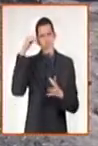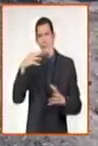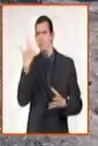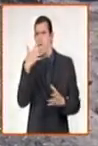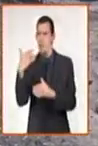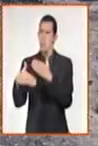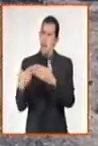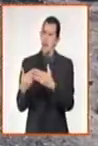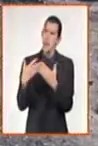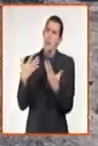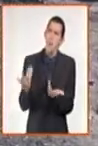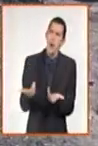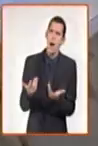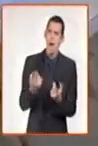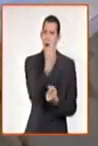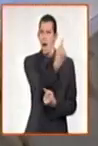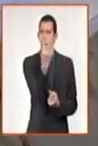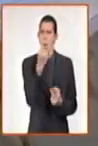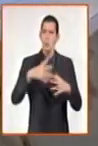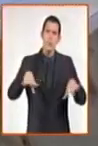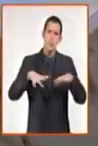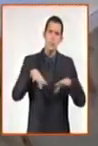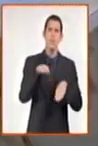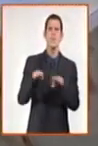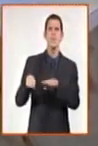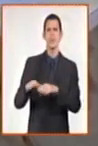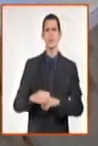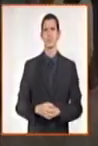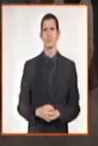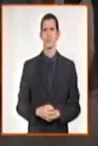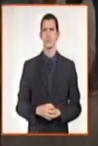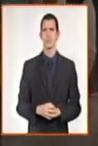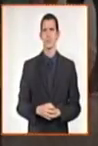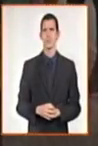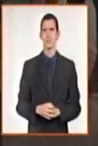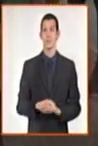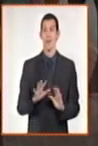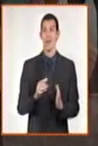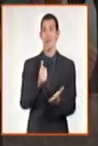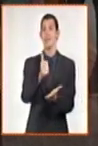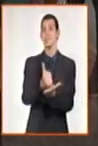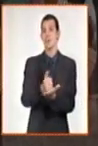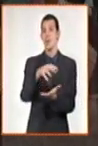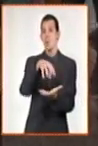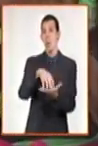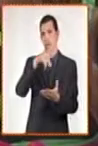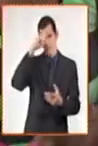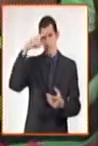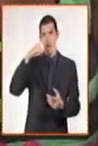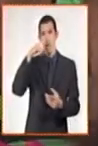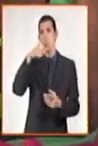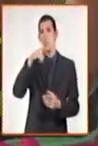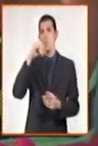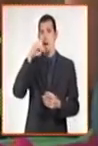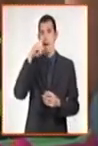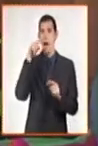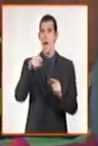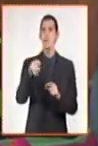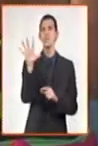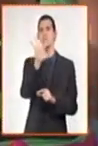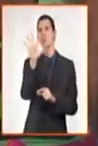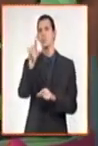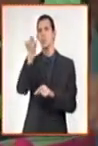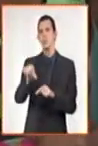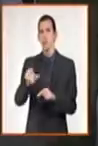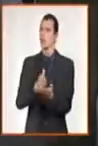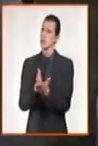avanzar. En el semiinternado Antonio Guiteras, en la cabecera municipal de San Juan y Martínez, 55 personas permanecen